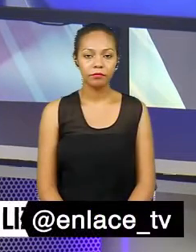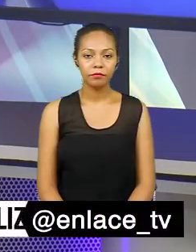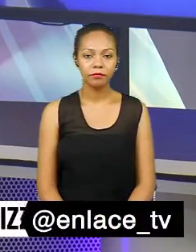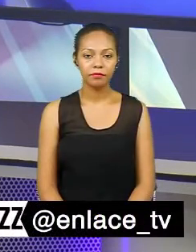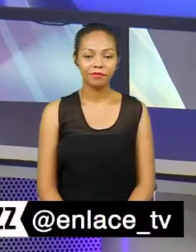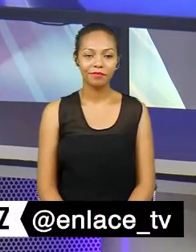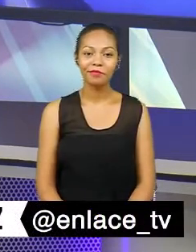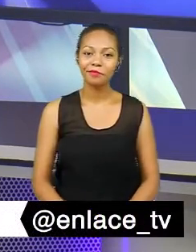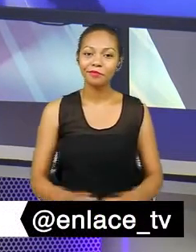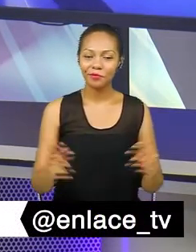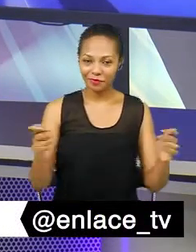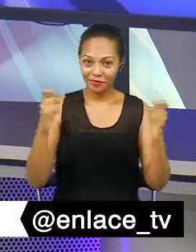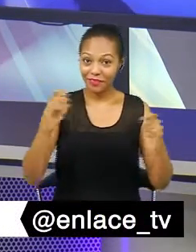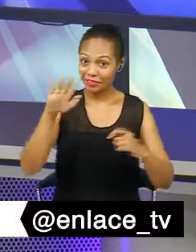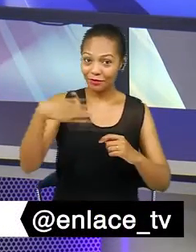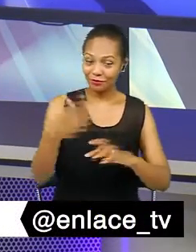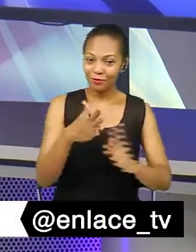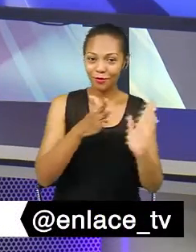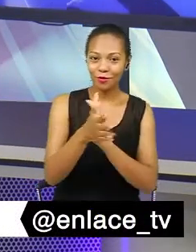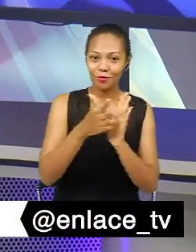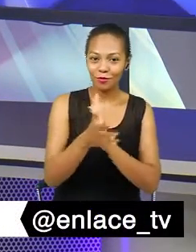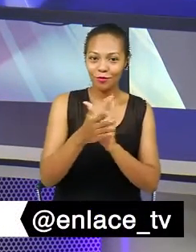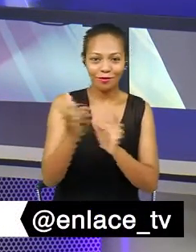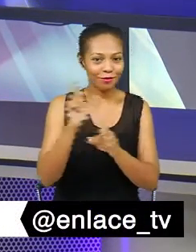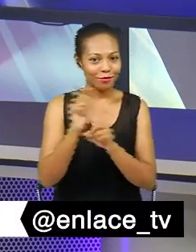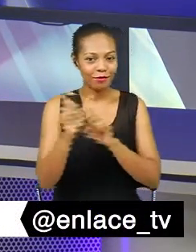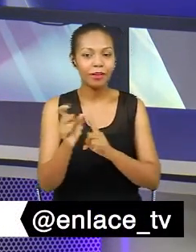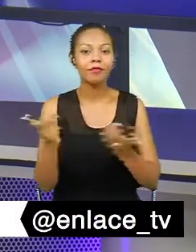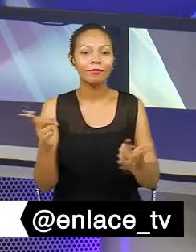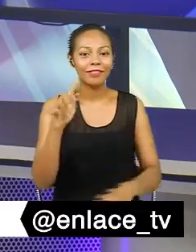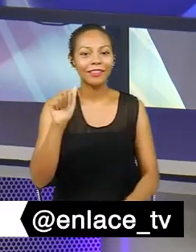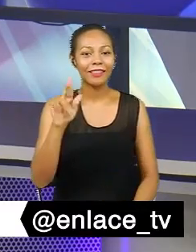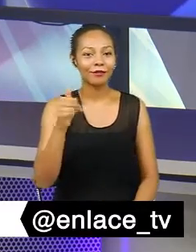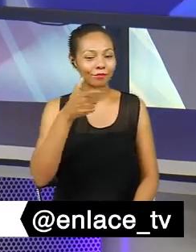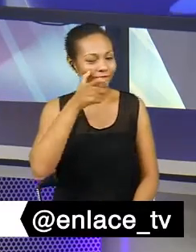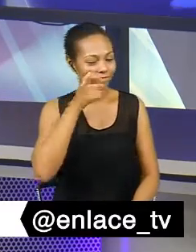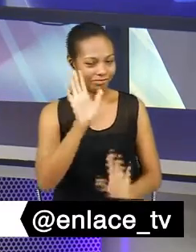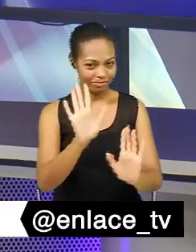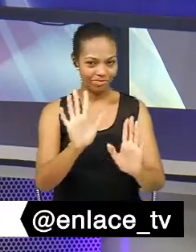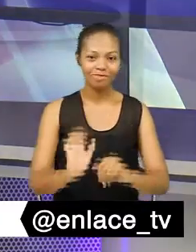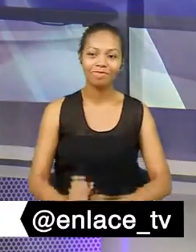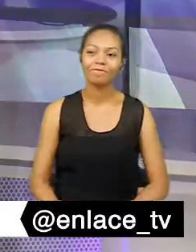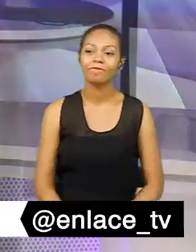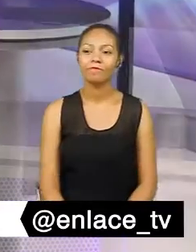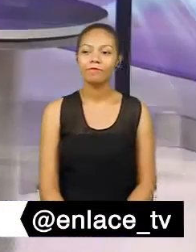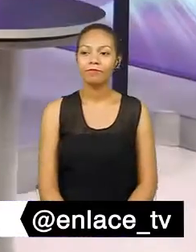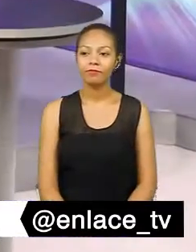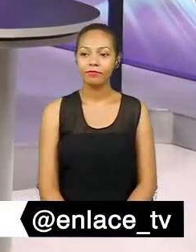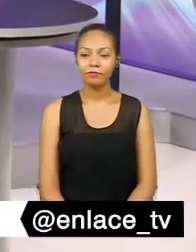Espere después de la pausa la buena información de cultura y entretenimiento con Sara Narváez en La Mira. Ya regresamos.